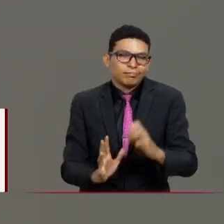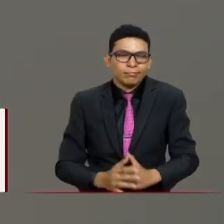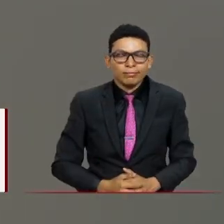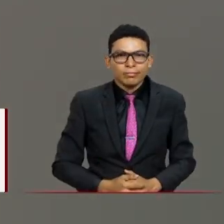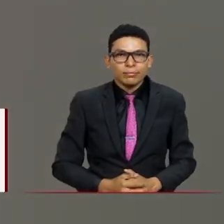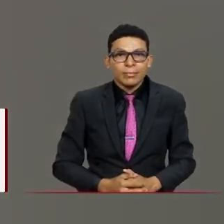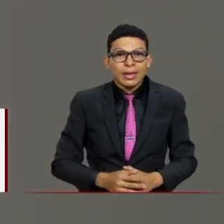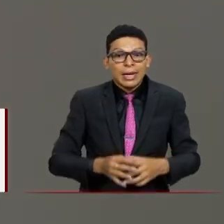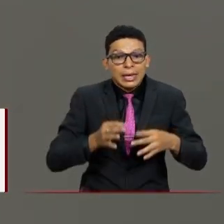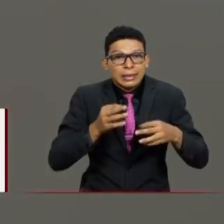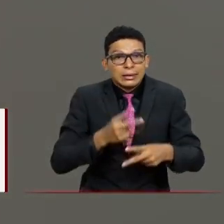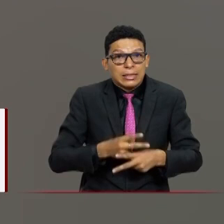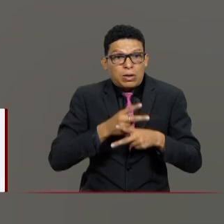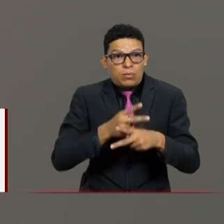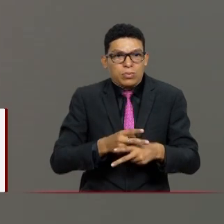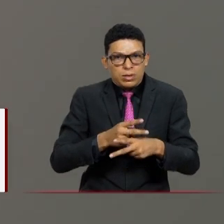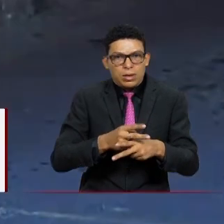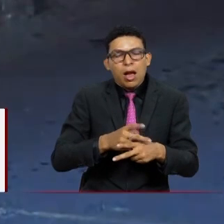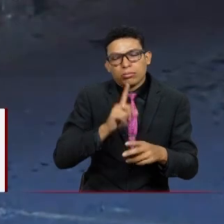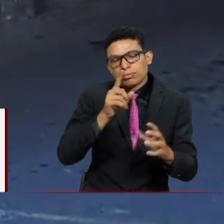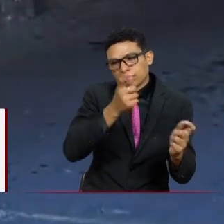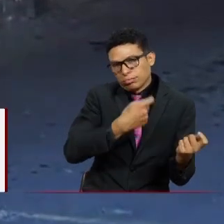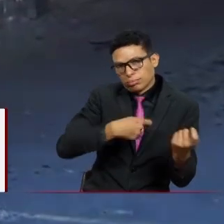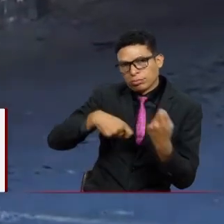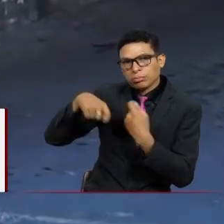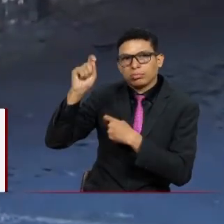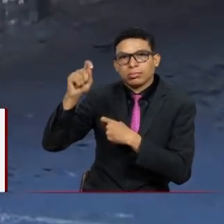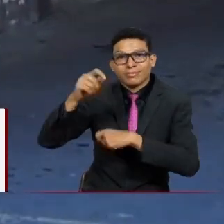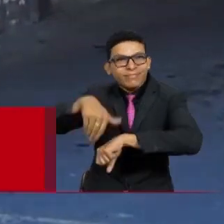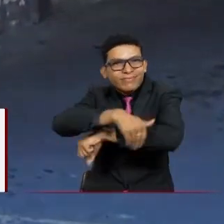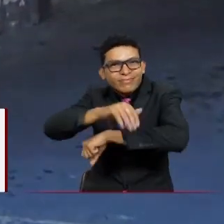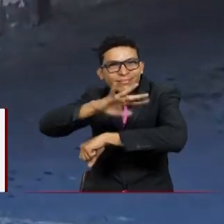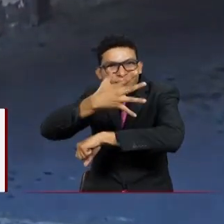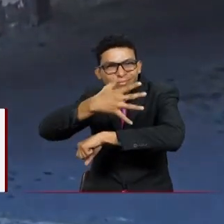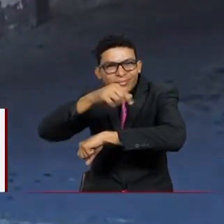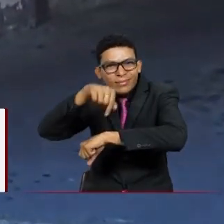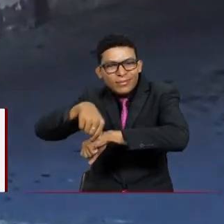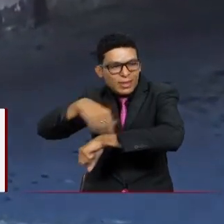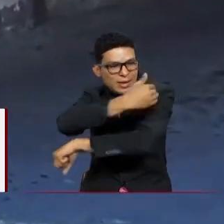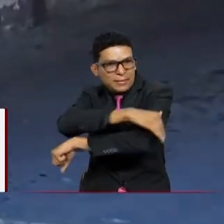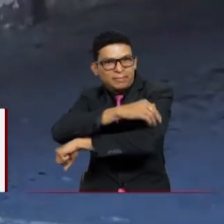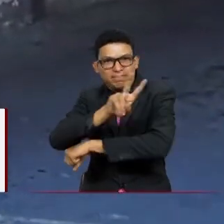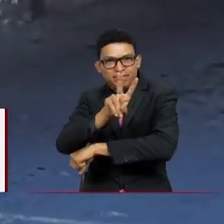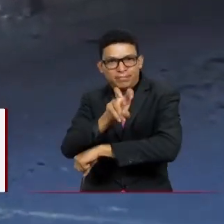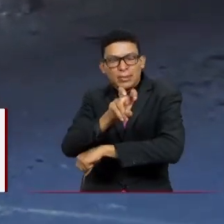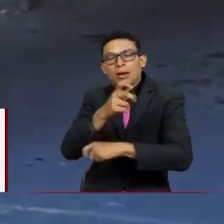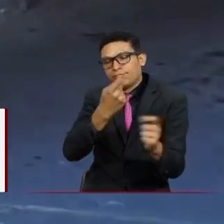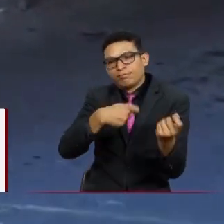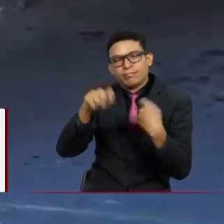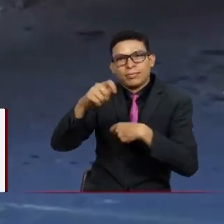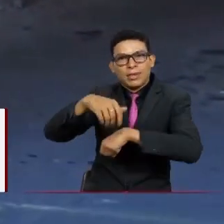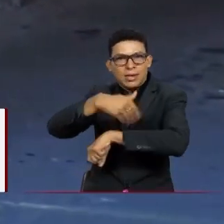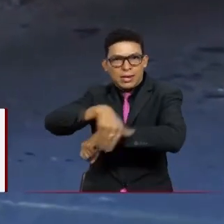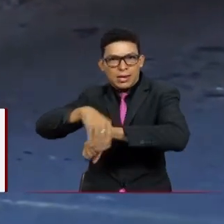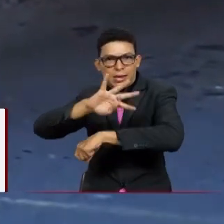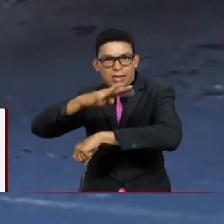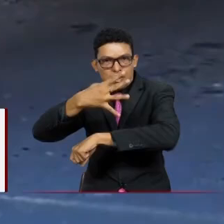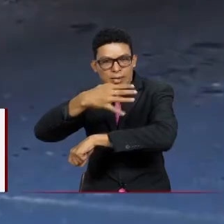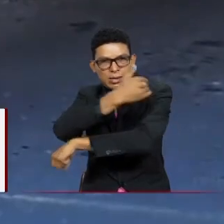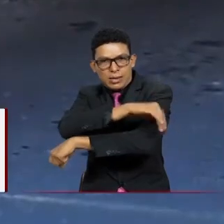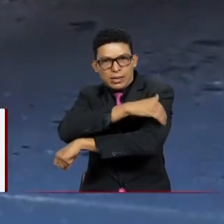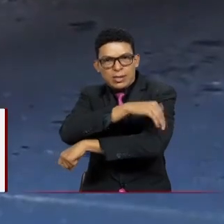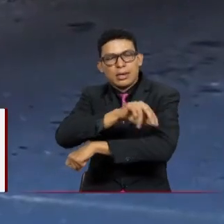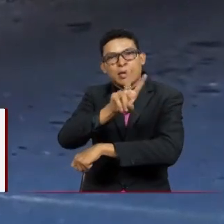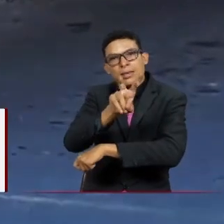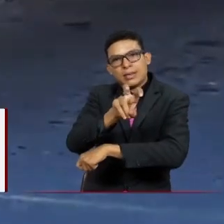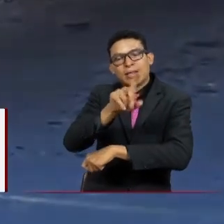seguridad, se trasladaron desde el sitio calle Quinta con carrera séptima hacia la calle Cuarta con carrera séptima